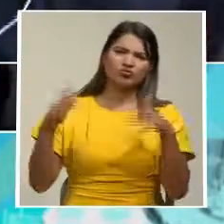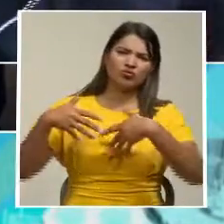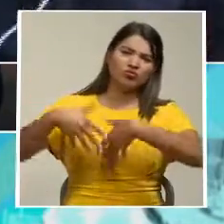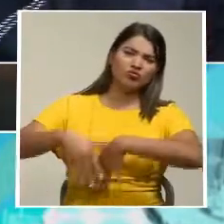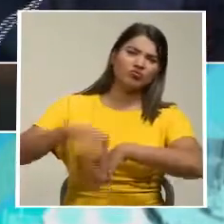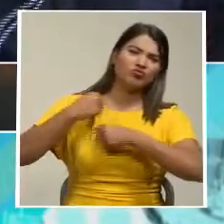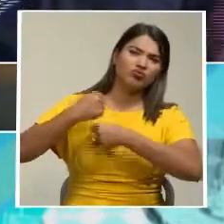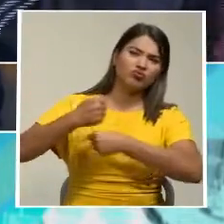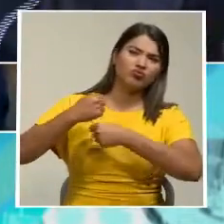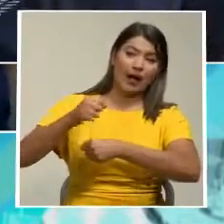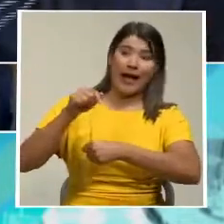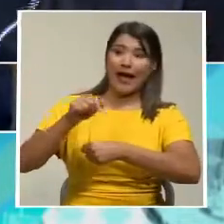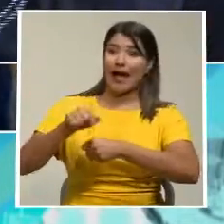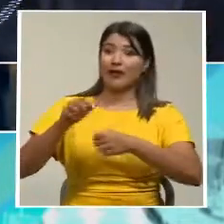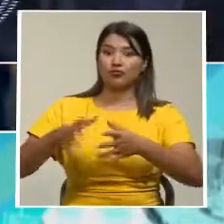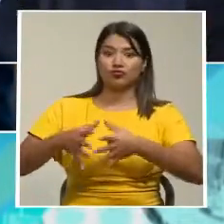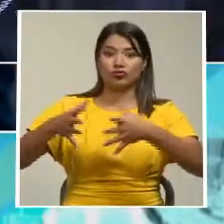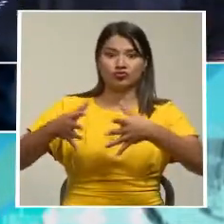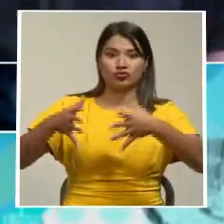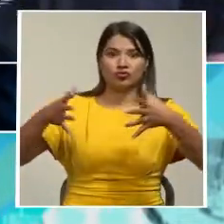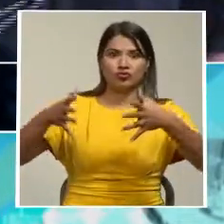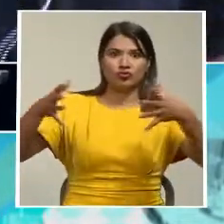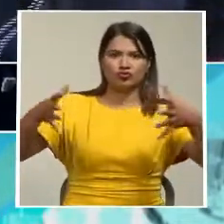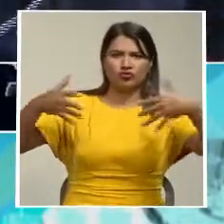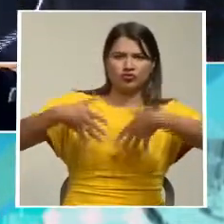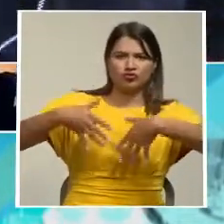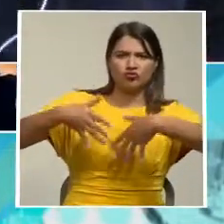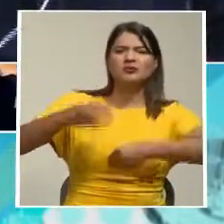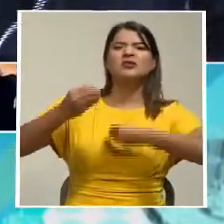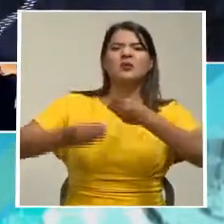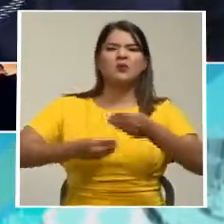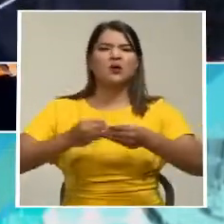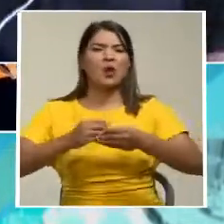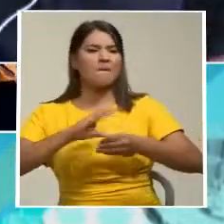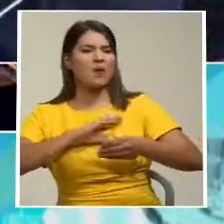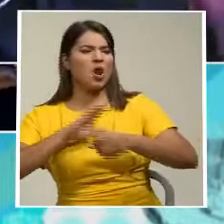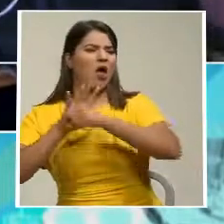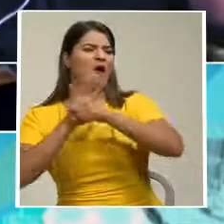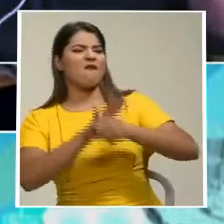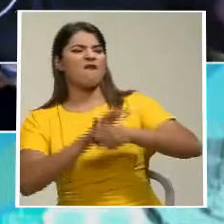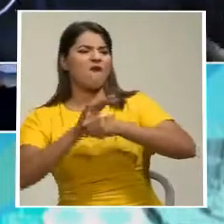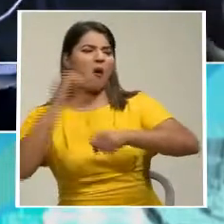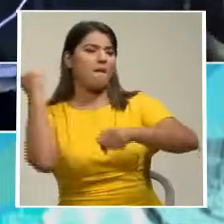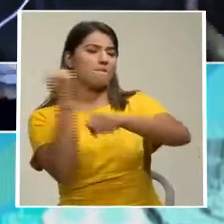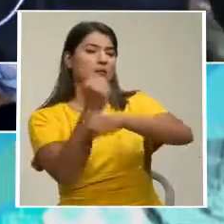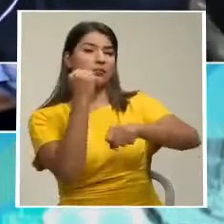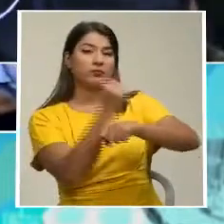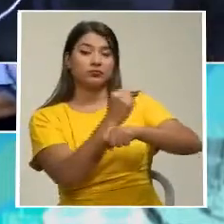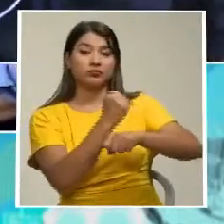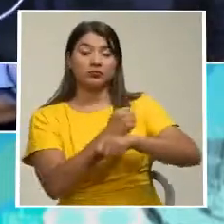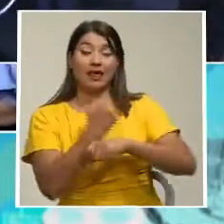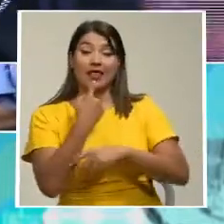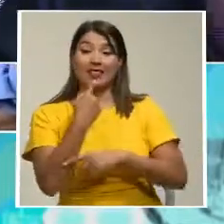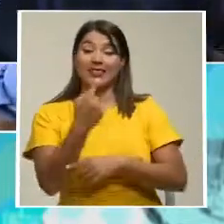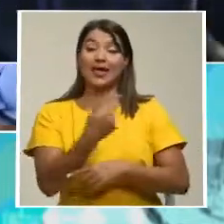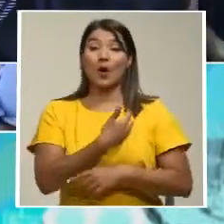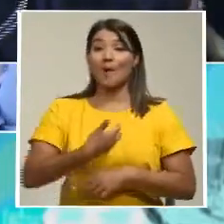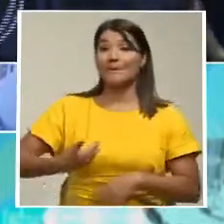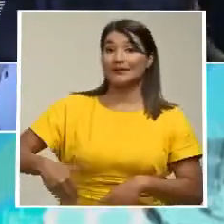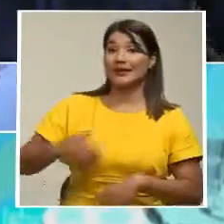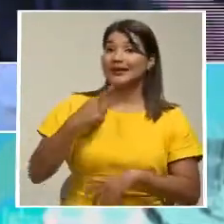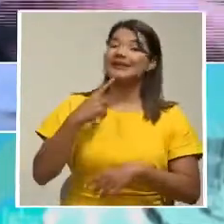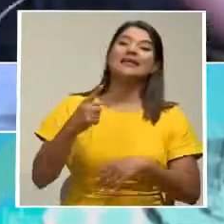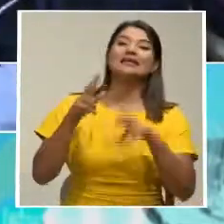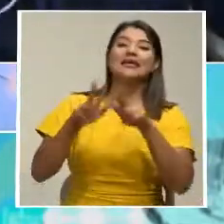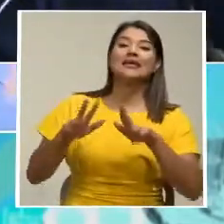se convirtió en una protesta masiva que fue callada con sangre por Ortega, ¿no? O sea, Ortega, según todos los informes, tanto de Naciones Unidas como de